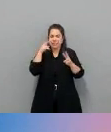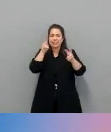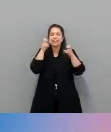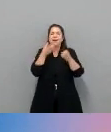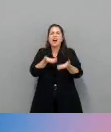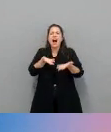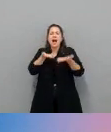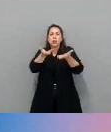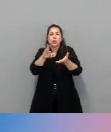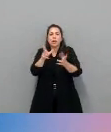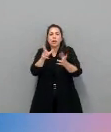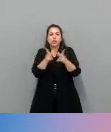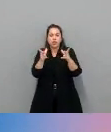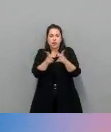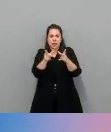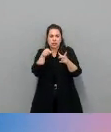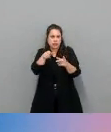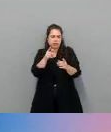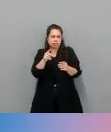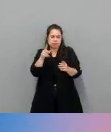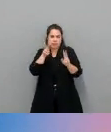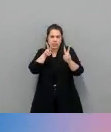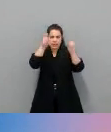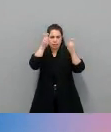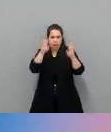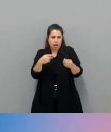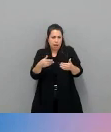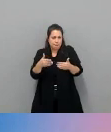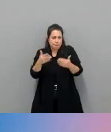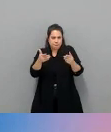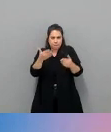Que es el tema principal. En realidad,